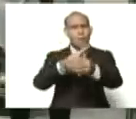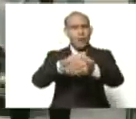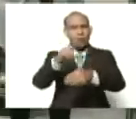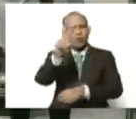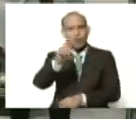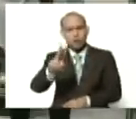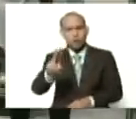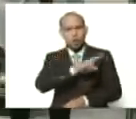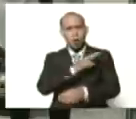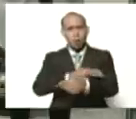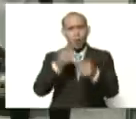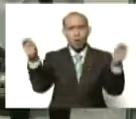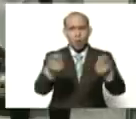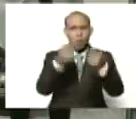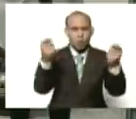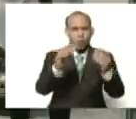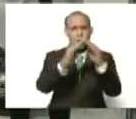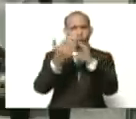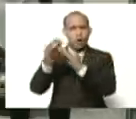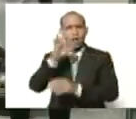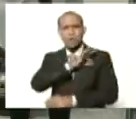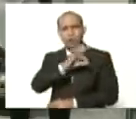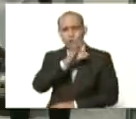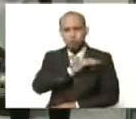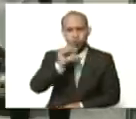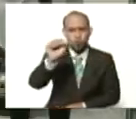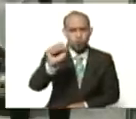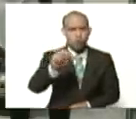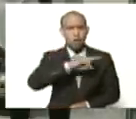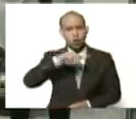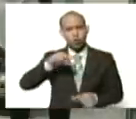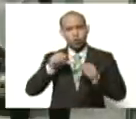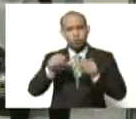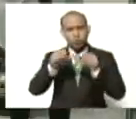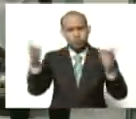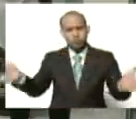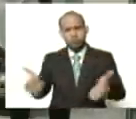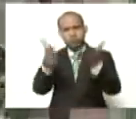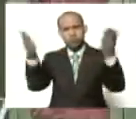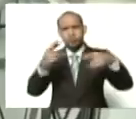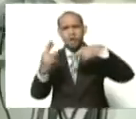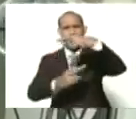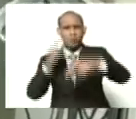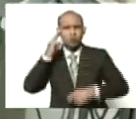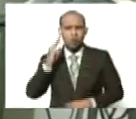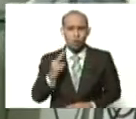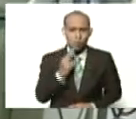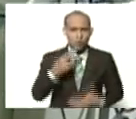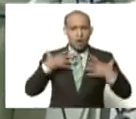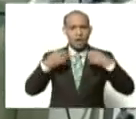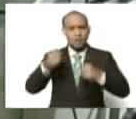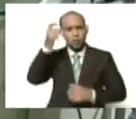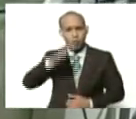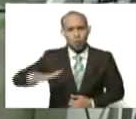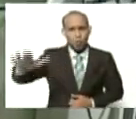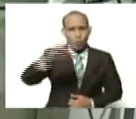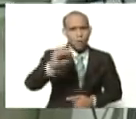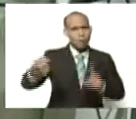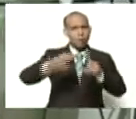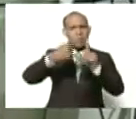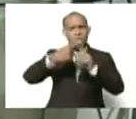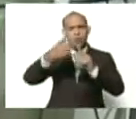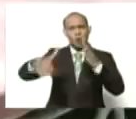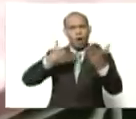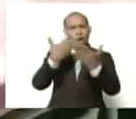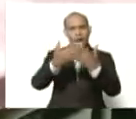poder popular, con las organizaciones sociales, vamos a seguir luchando por sacar adelante la revolución bolivariana. La salud del pueblo está primero. Hasta